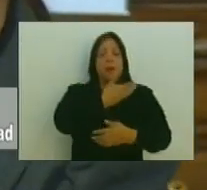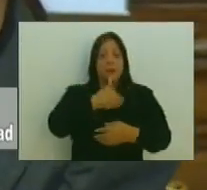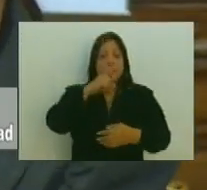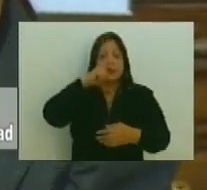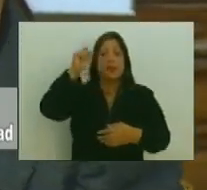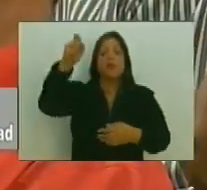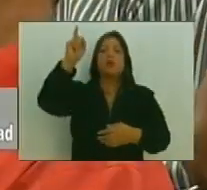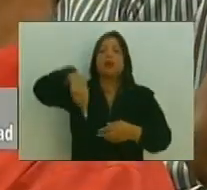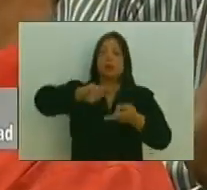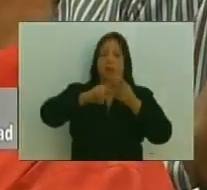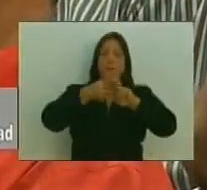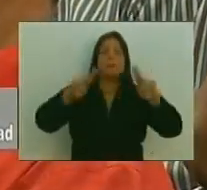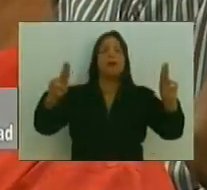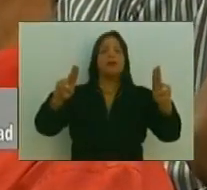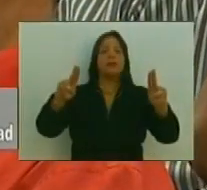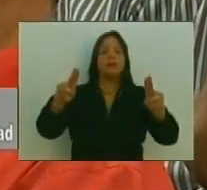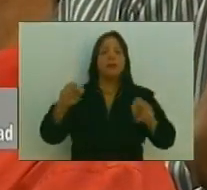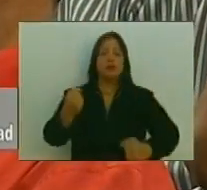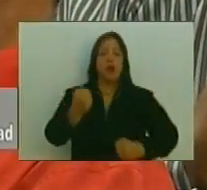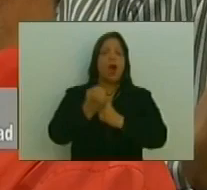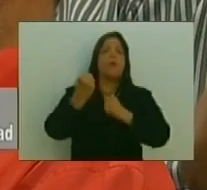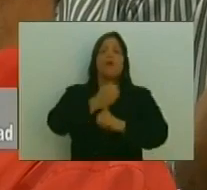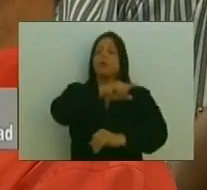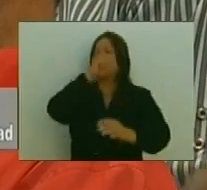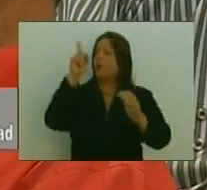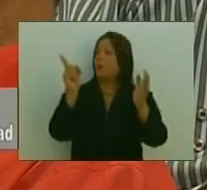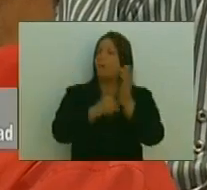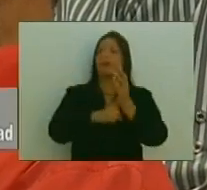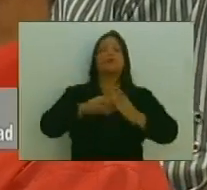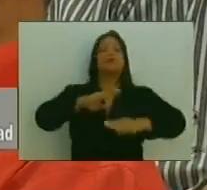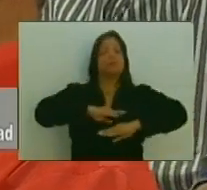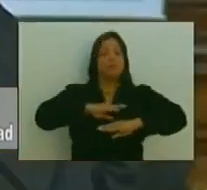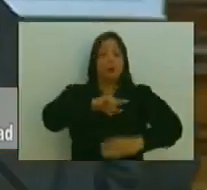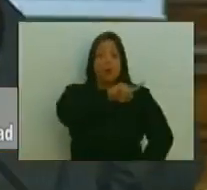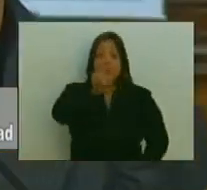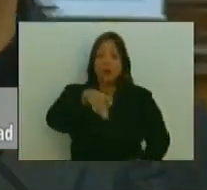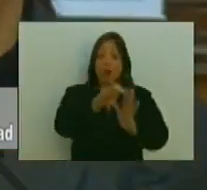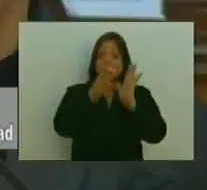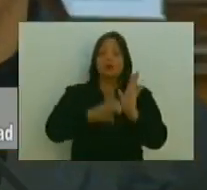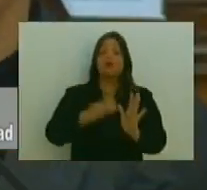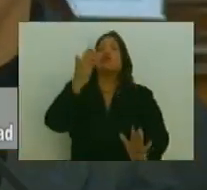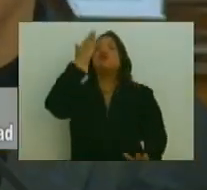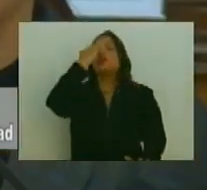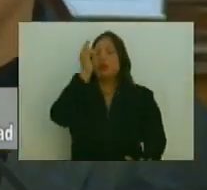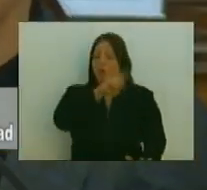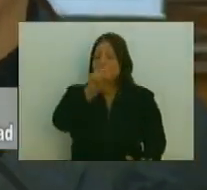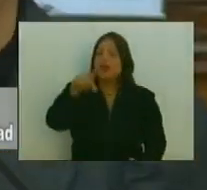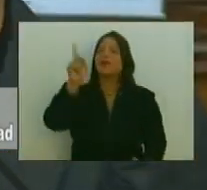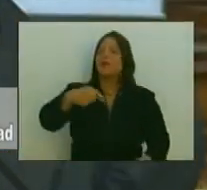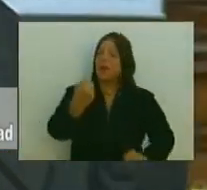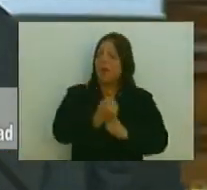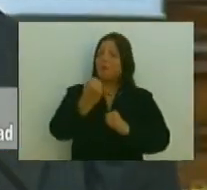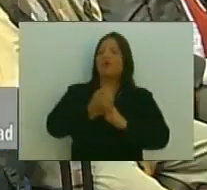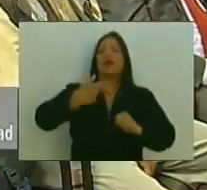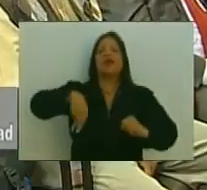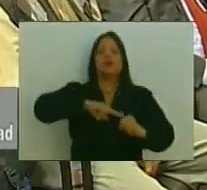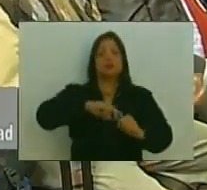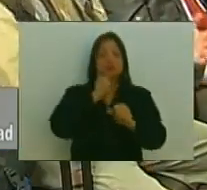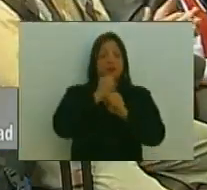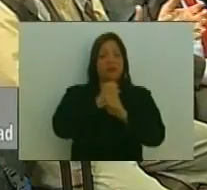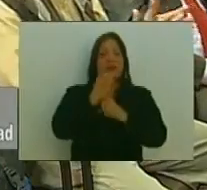presidente de La Paz nos apoya plenamente. Y ustedes, constituyentes, yo sé que ustedes también nos van a apoyar en esa